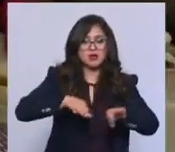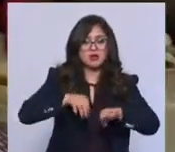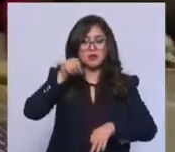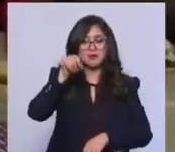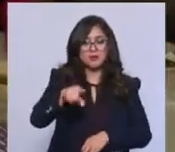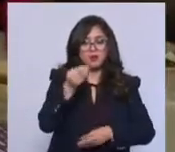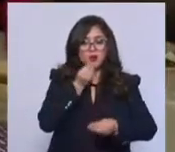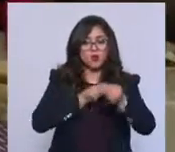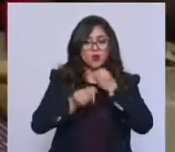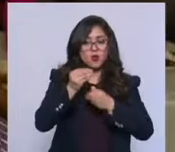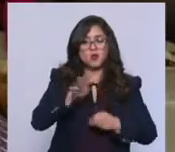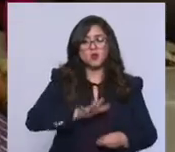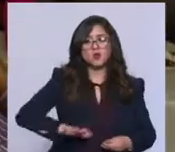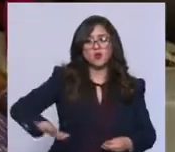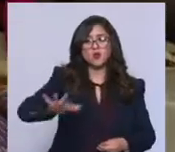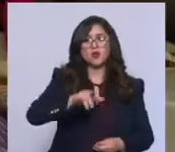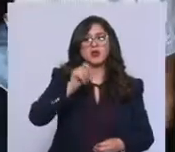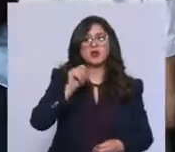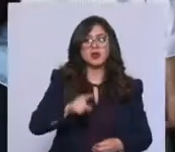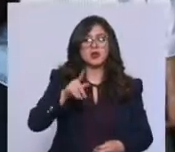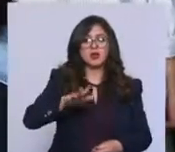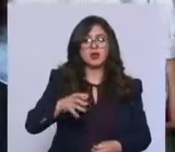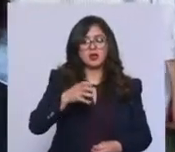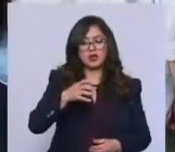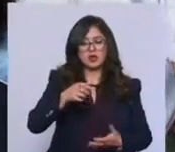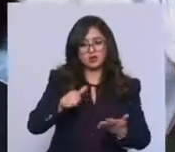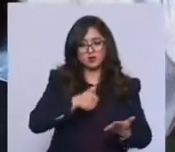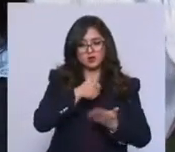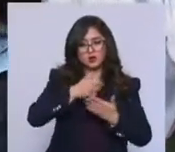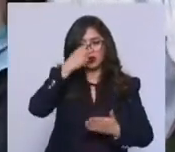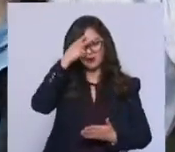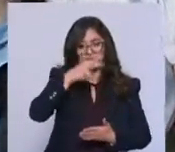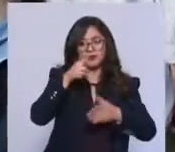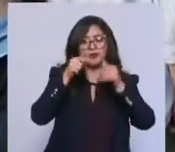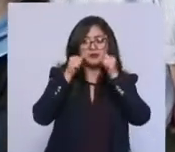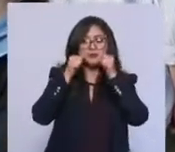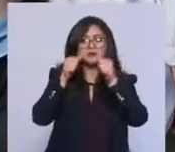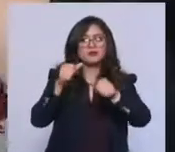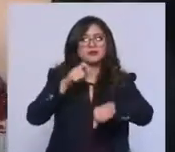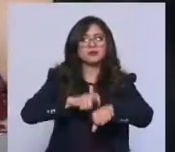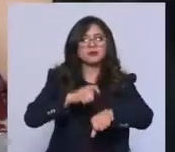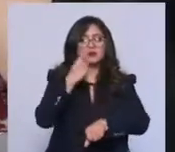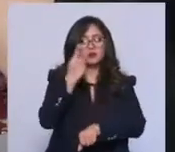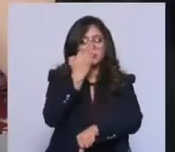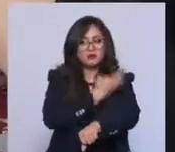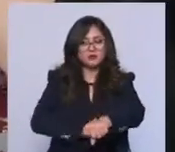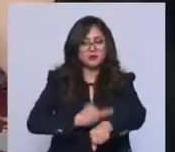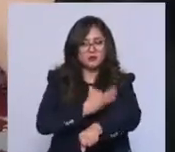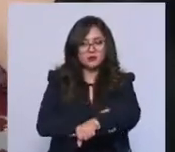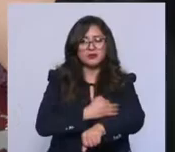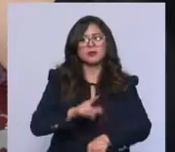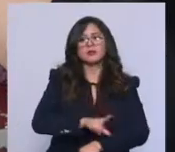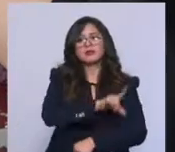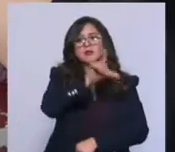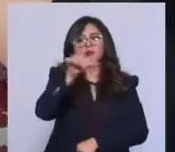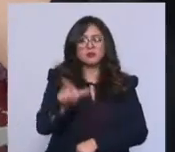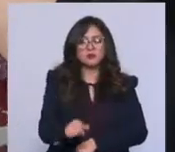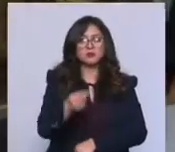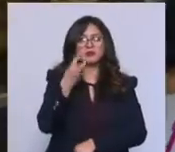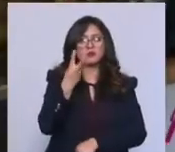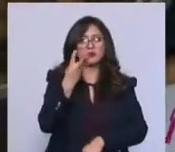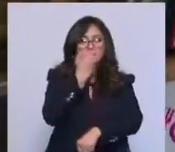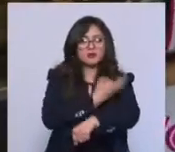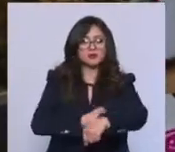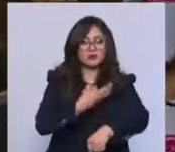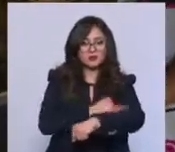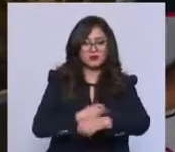comedor ubicado en el corazón de la capital empieza a atender a la 1 de la tarde y aproximadamente a las 3